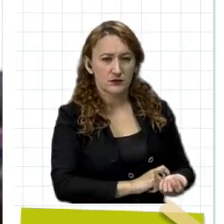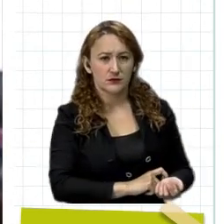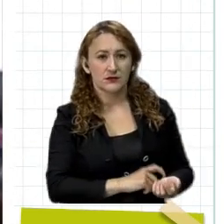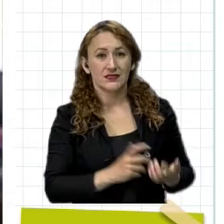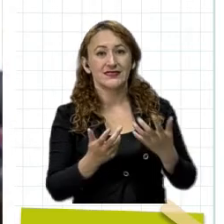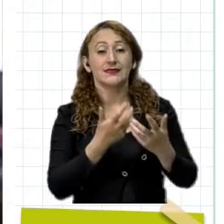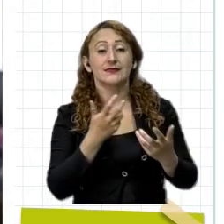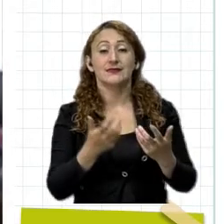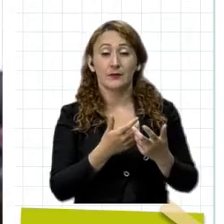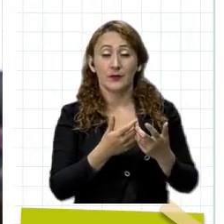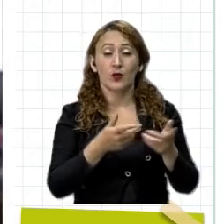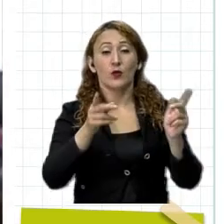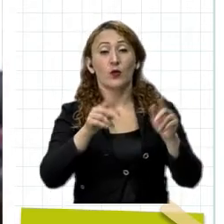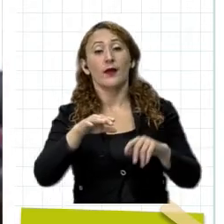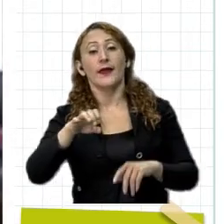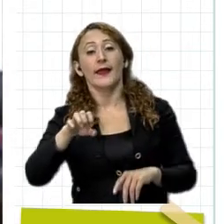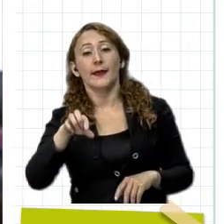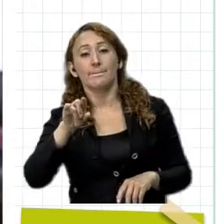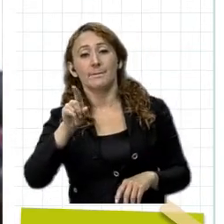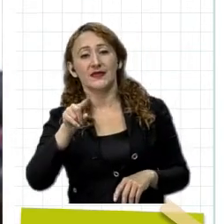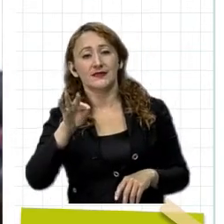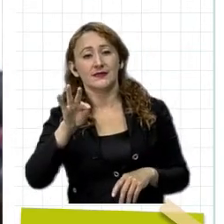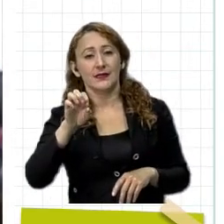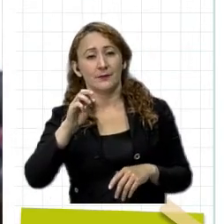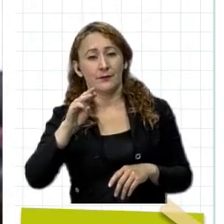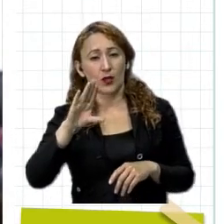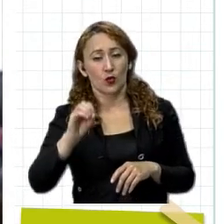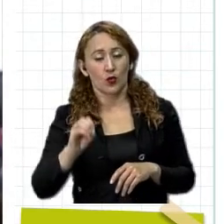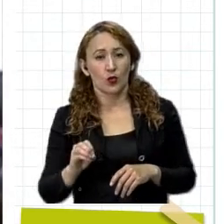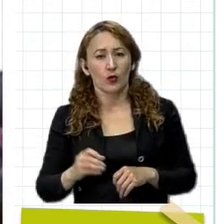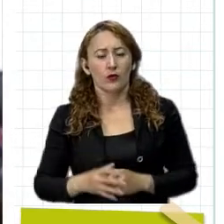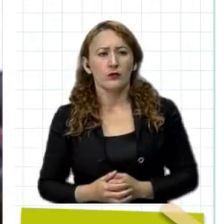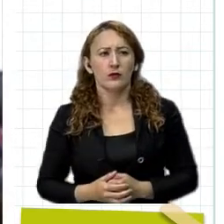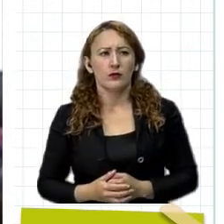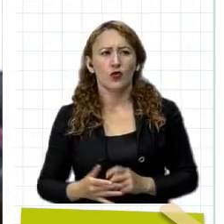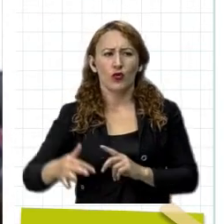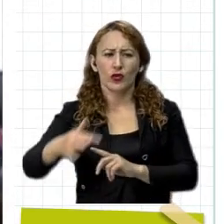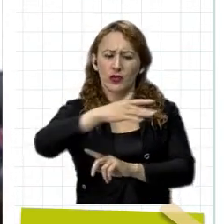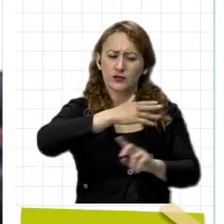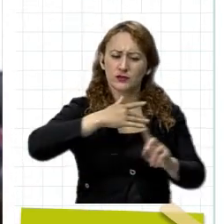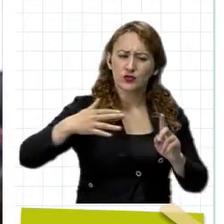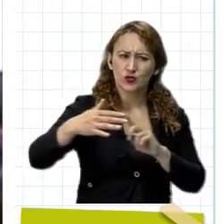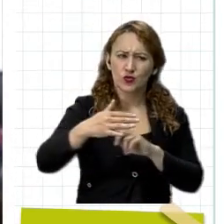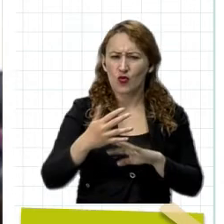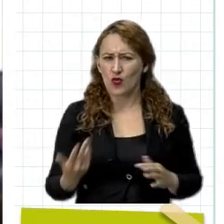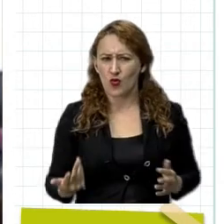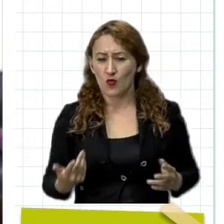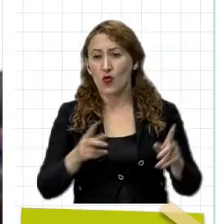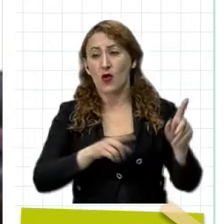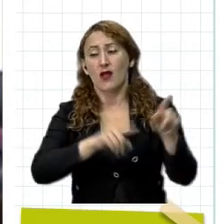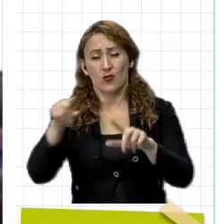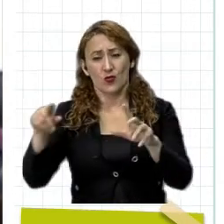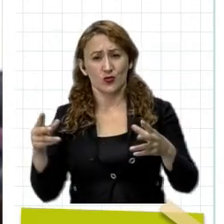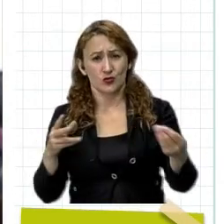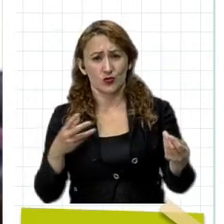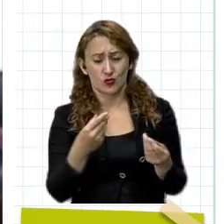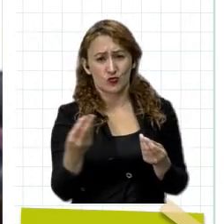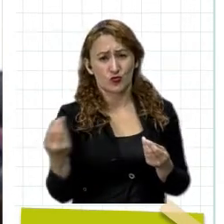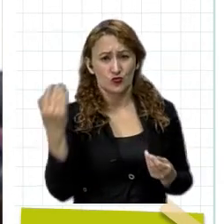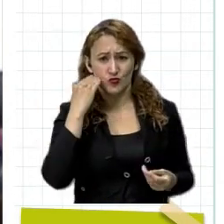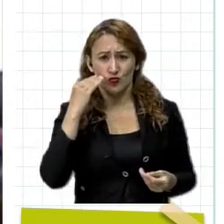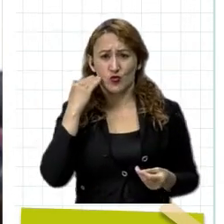racismo epistémico. En este contexto, quiero destacar la presencia de algunos colectivos de mujeres que